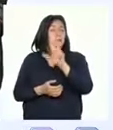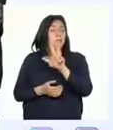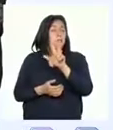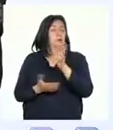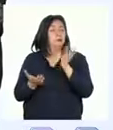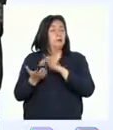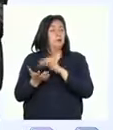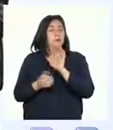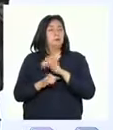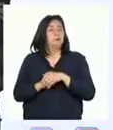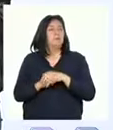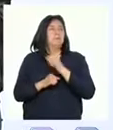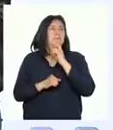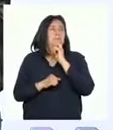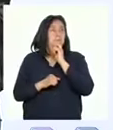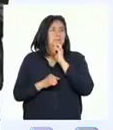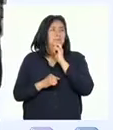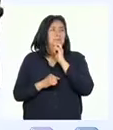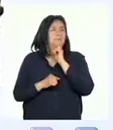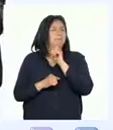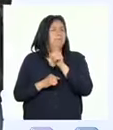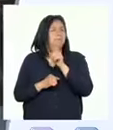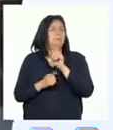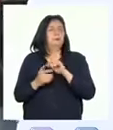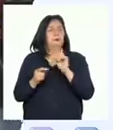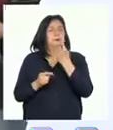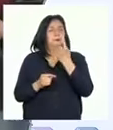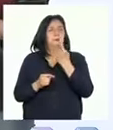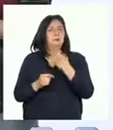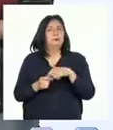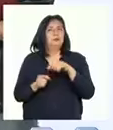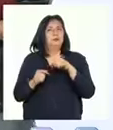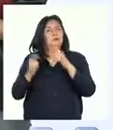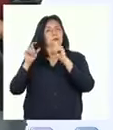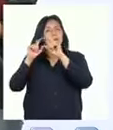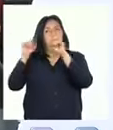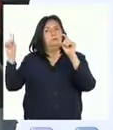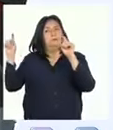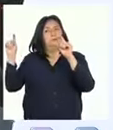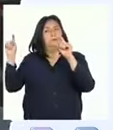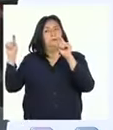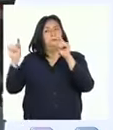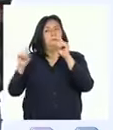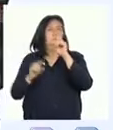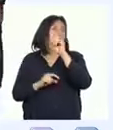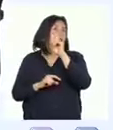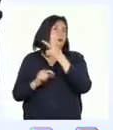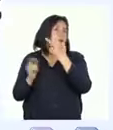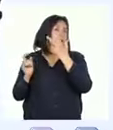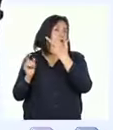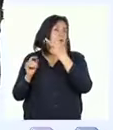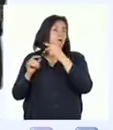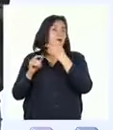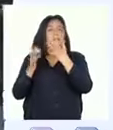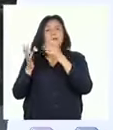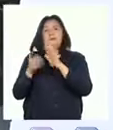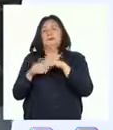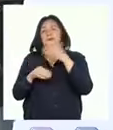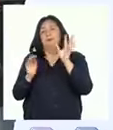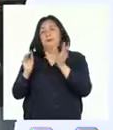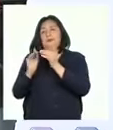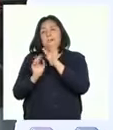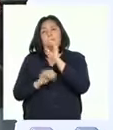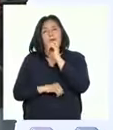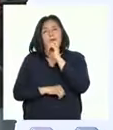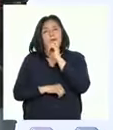1/3 más. Bien. Para eso, primero divido el total en tercios y luego agrego 1/3